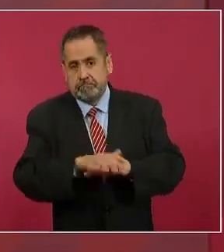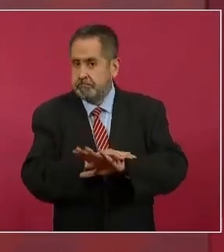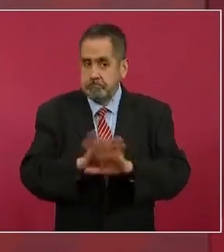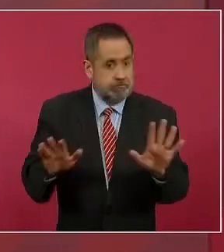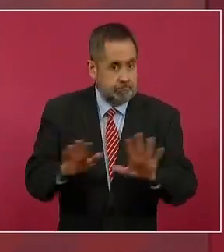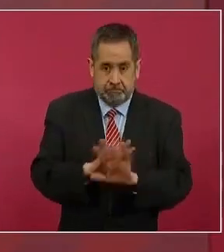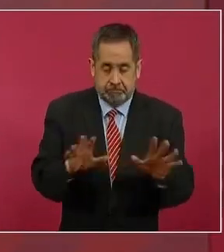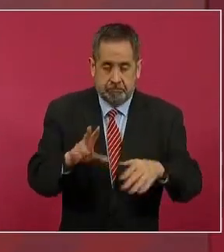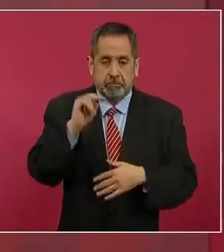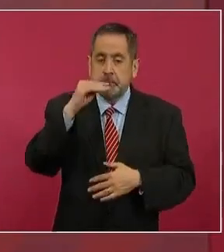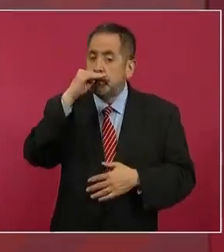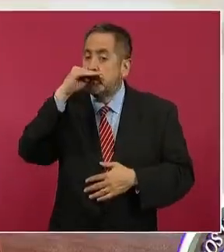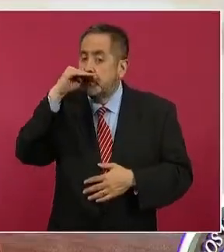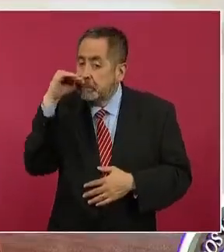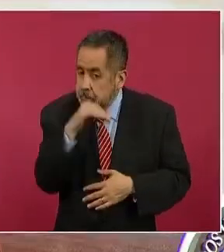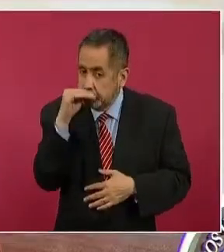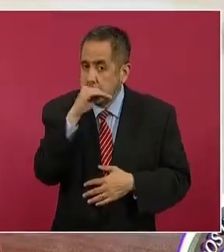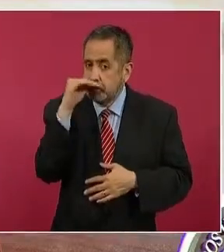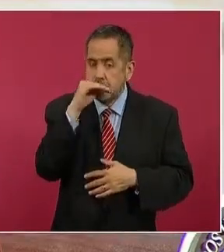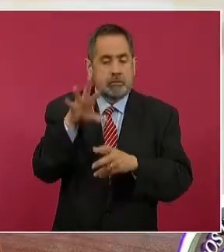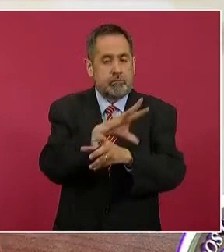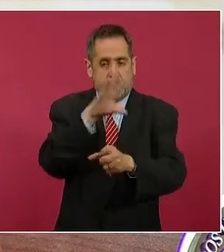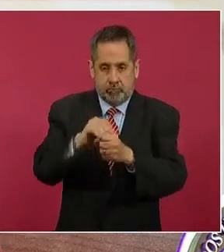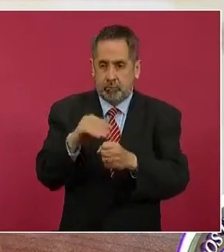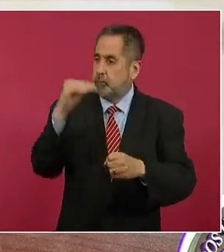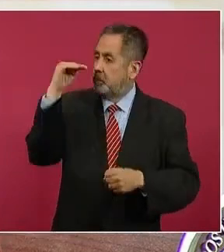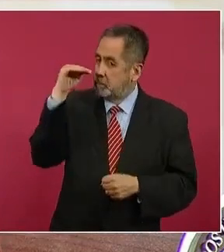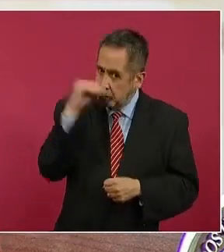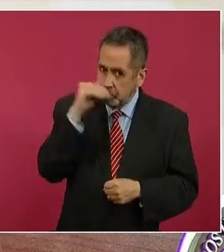No, es gratuidad completa